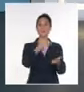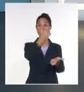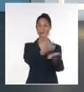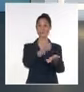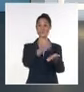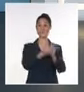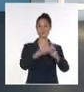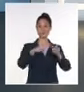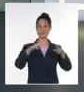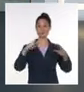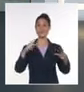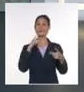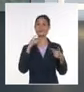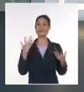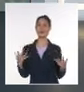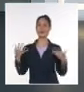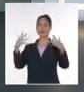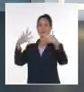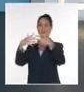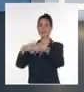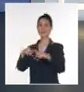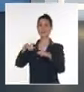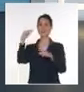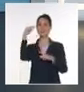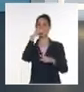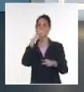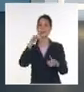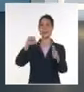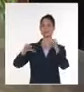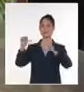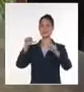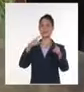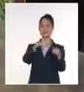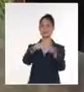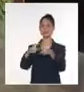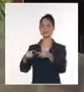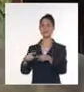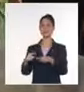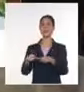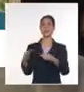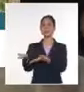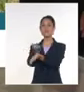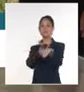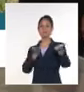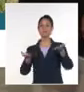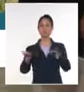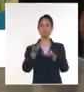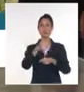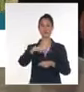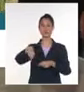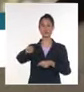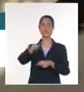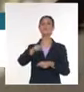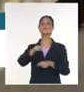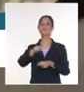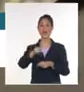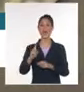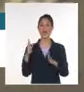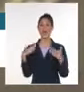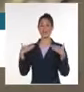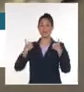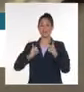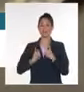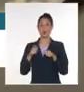estrechos vínculos de cooperación biotecnológica de esta empresa con China. En el intercambio, el director del Comité Municipal de Beijing, Wei